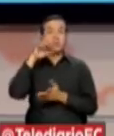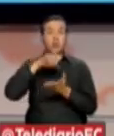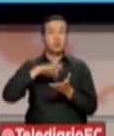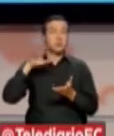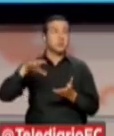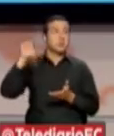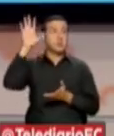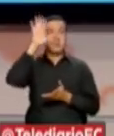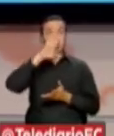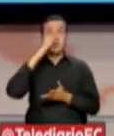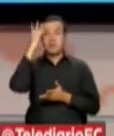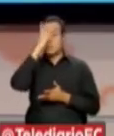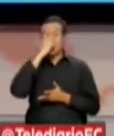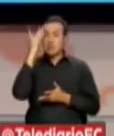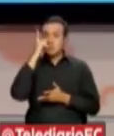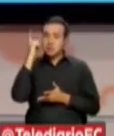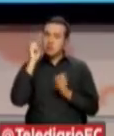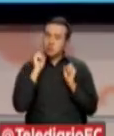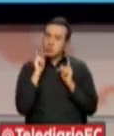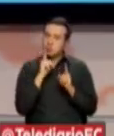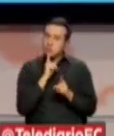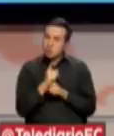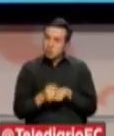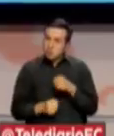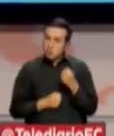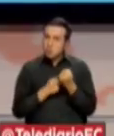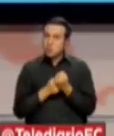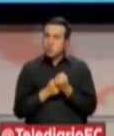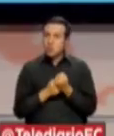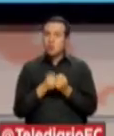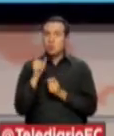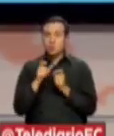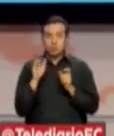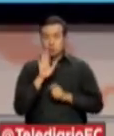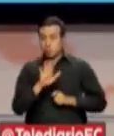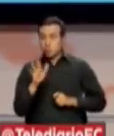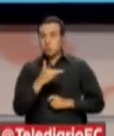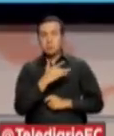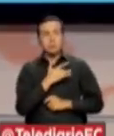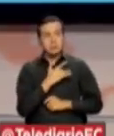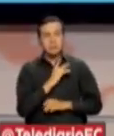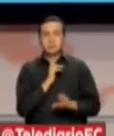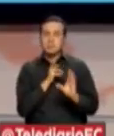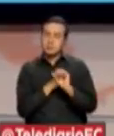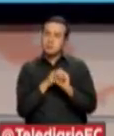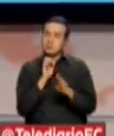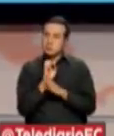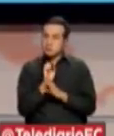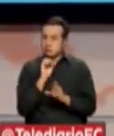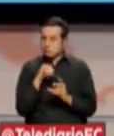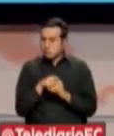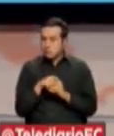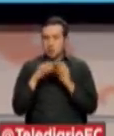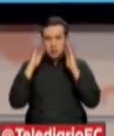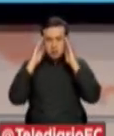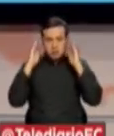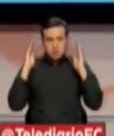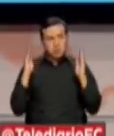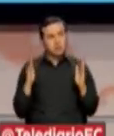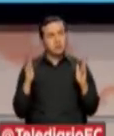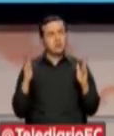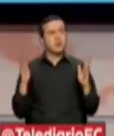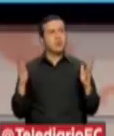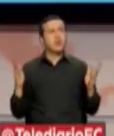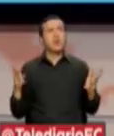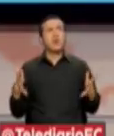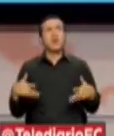esmeraldas necesita de oportunidades que su gente se sienta parte del ecuador en atención cómo